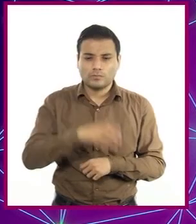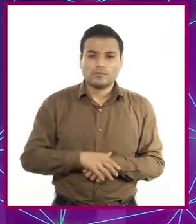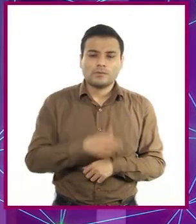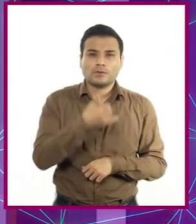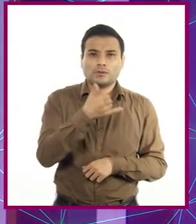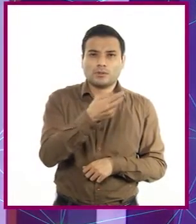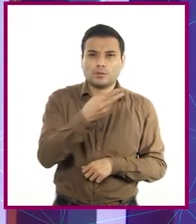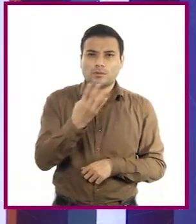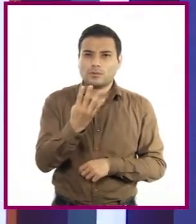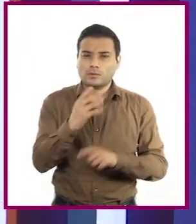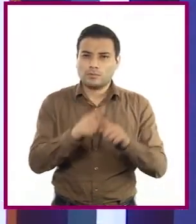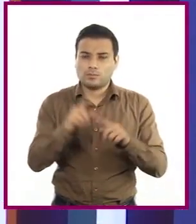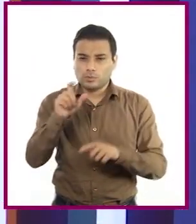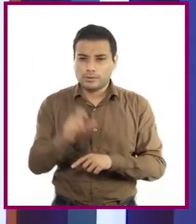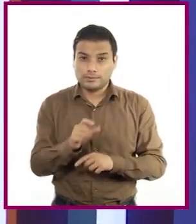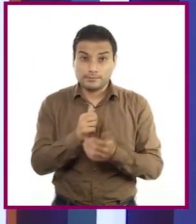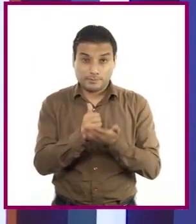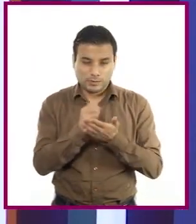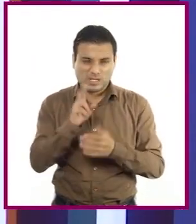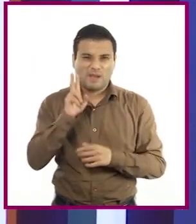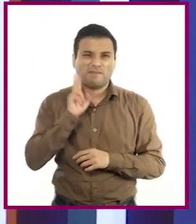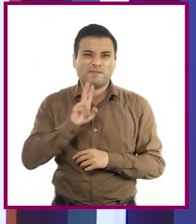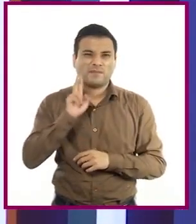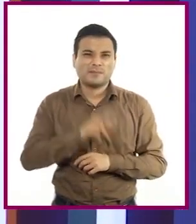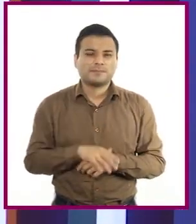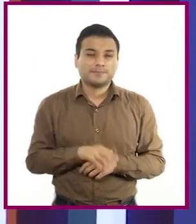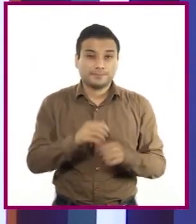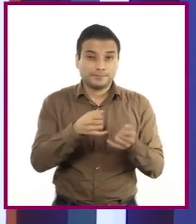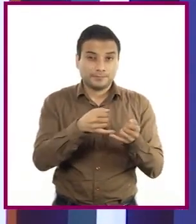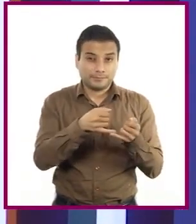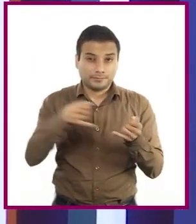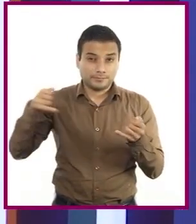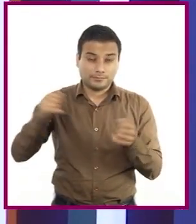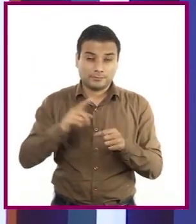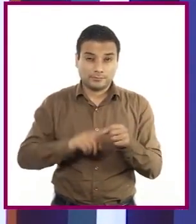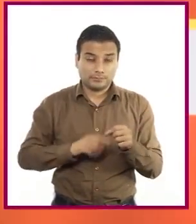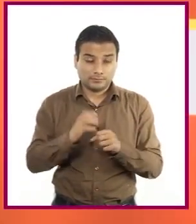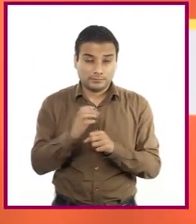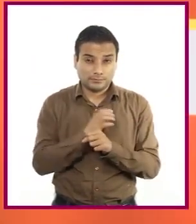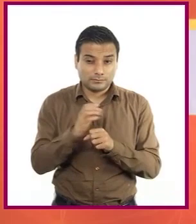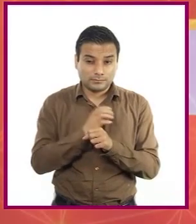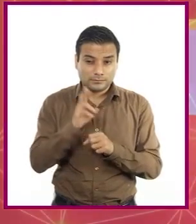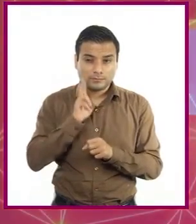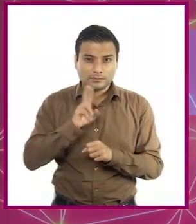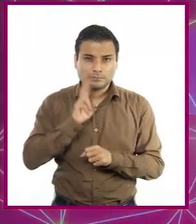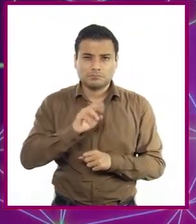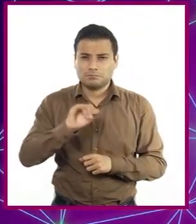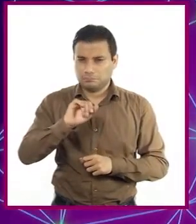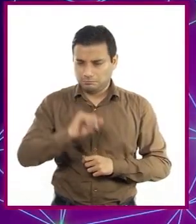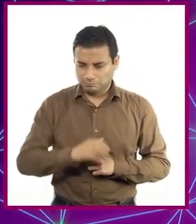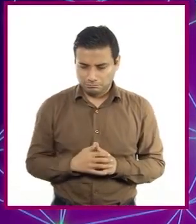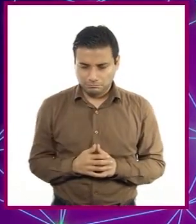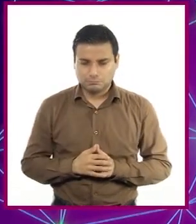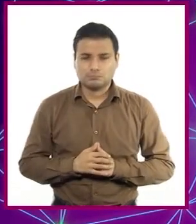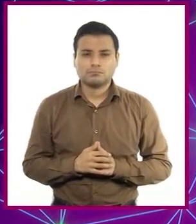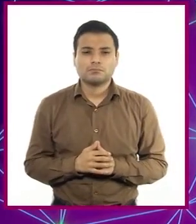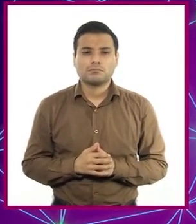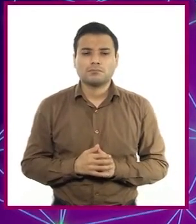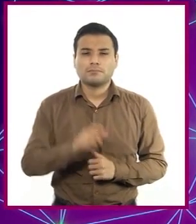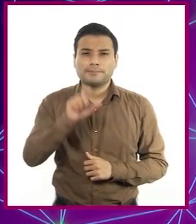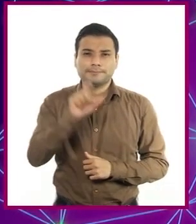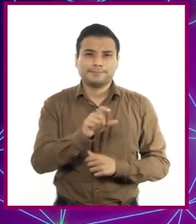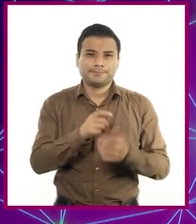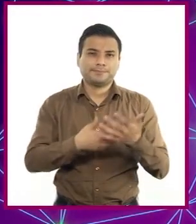X. Leslie, ¿me ayudas a calcular la pendiente de la recta color café? Claro, maestra. Como X vale